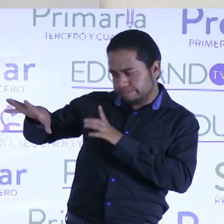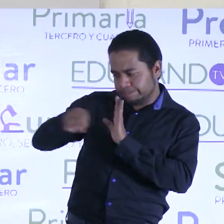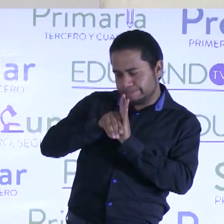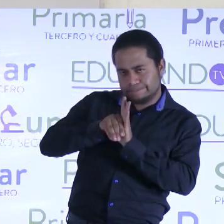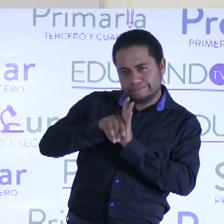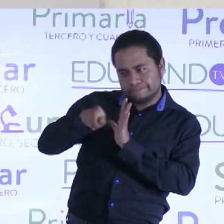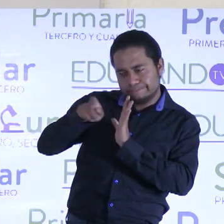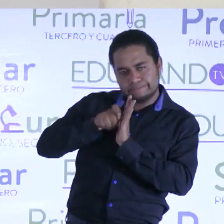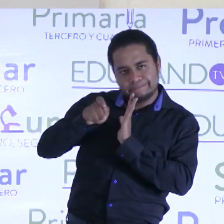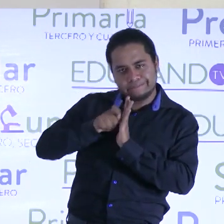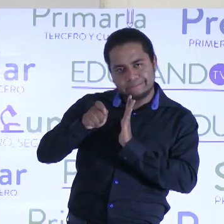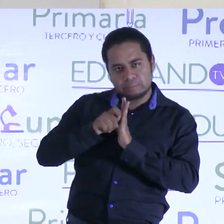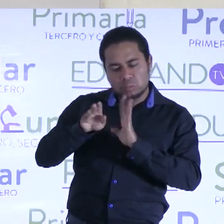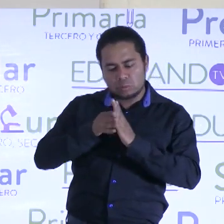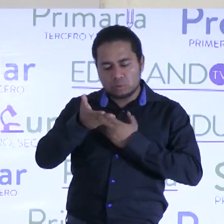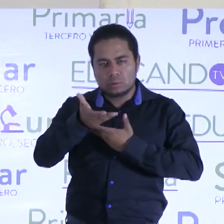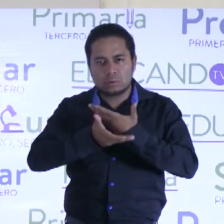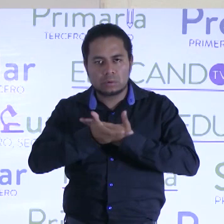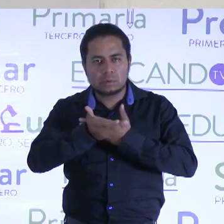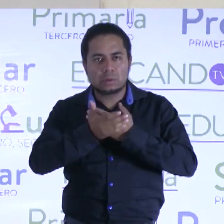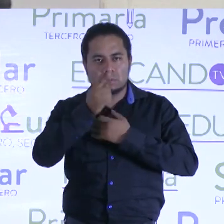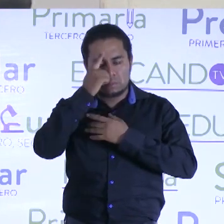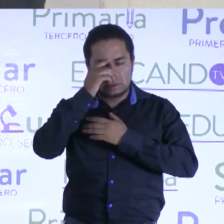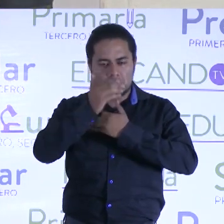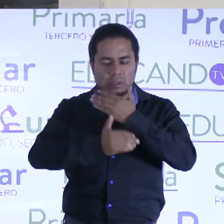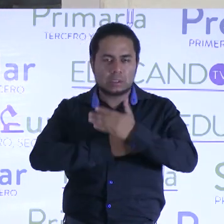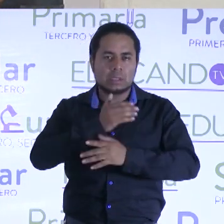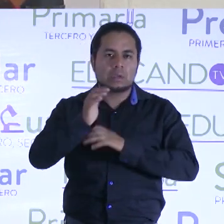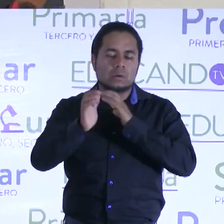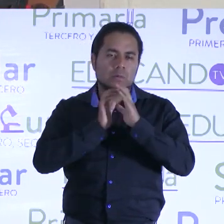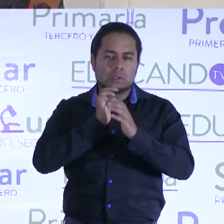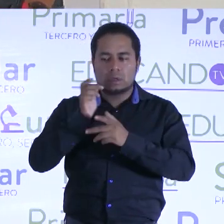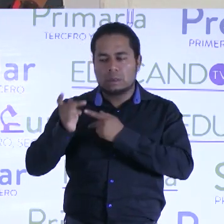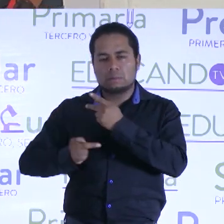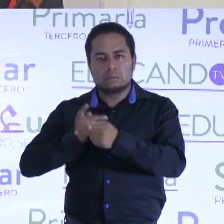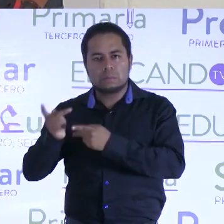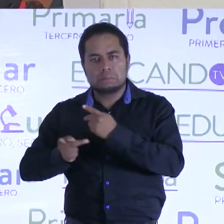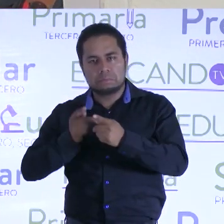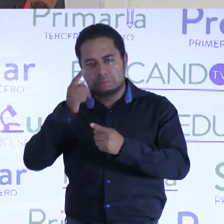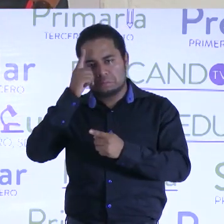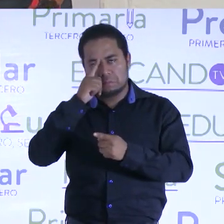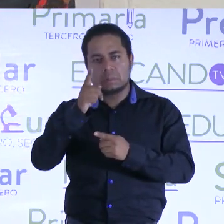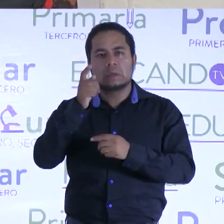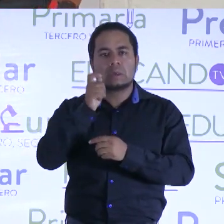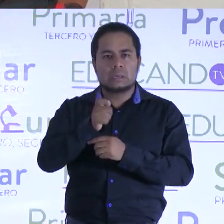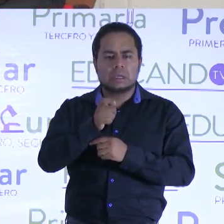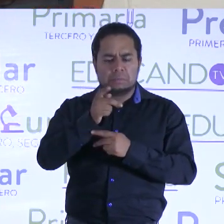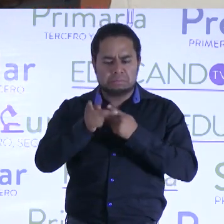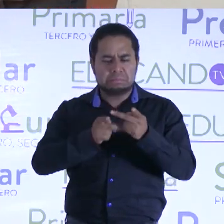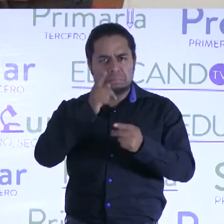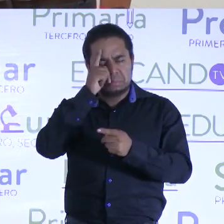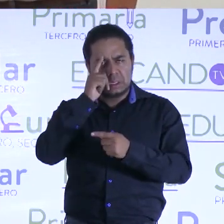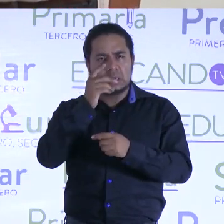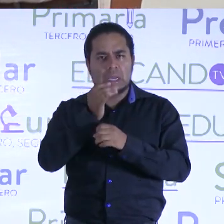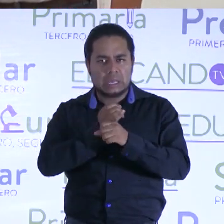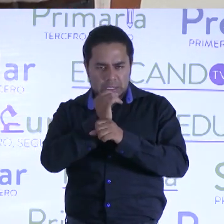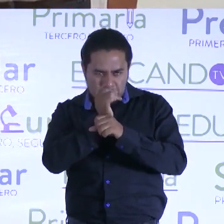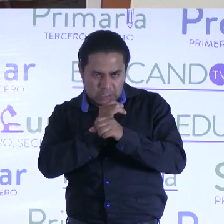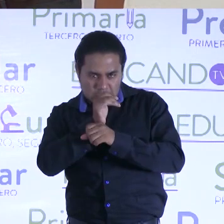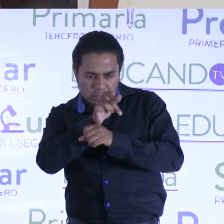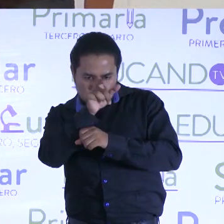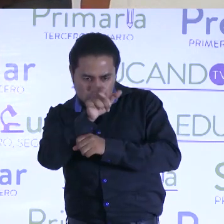enmarcar un contexto, como ya habíamos visto dentro del proceso de comunicación, las preguntas